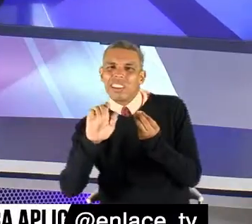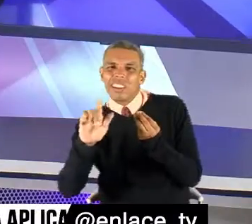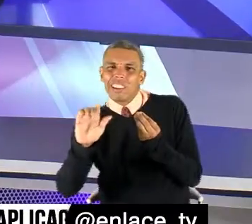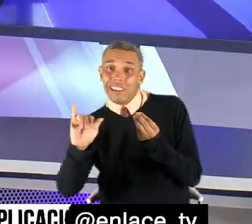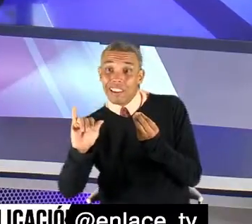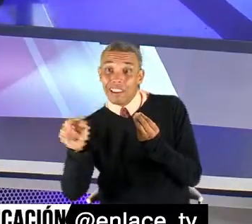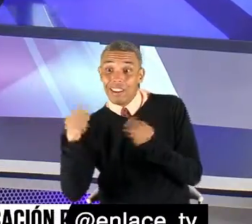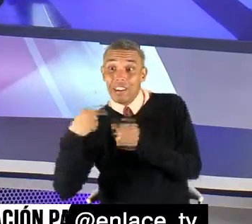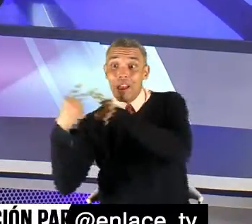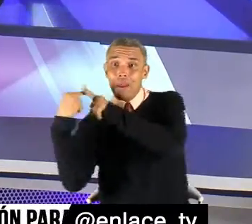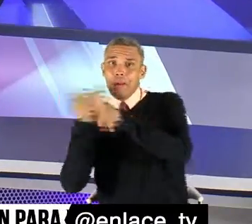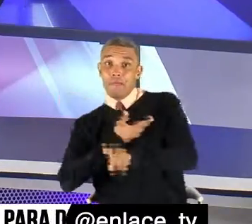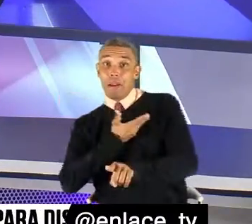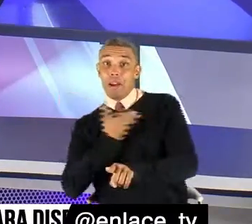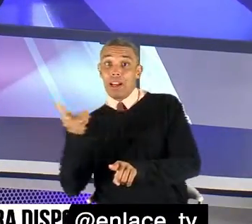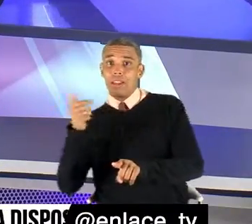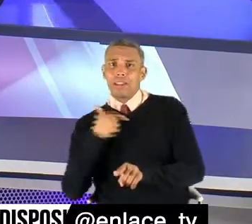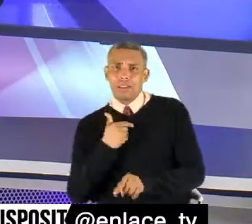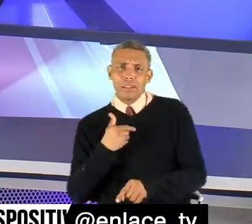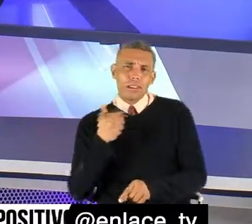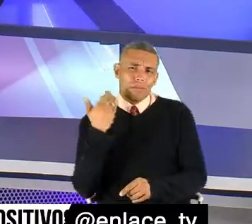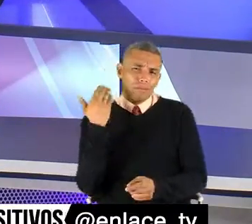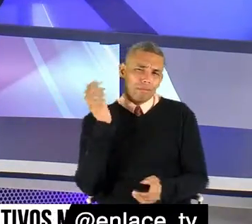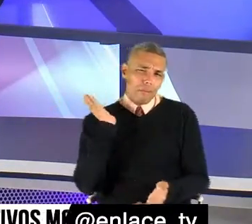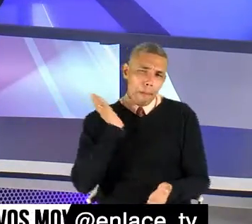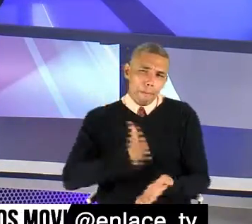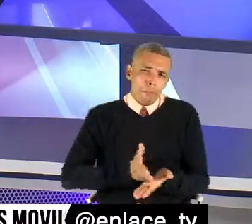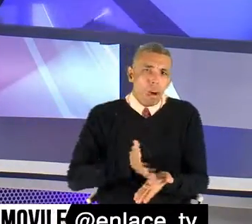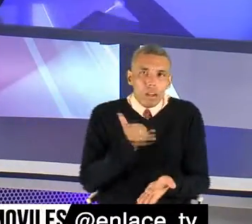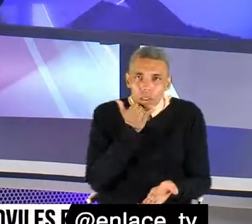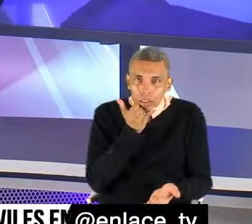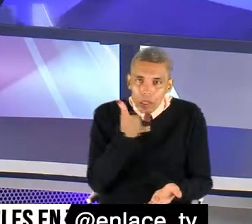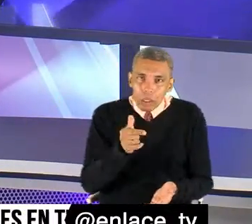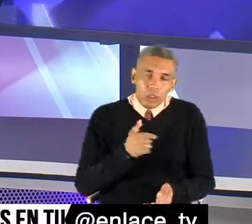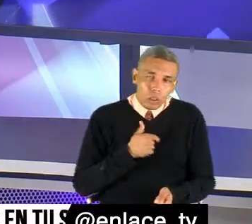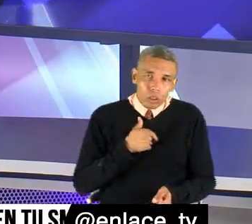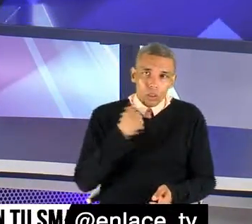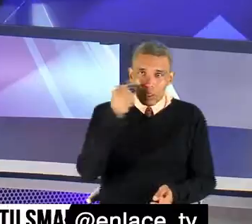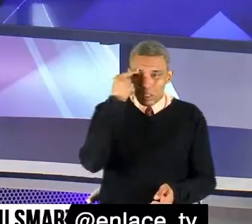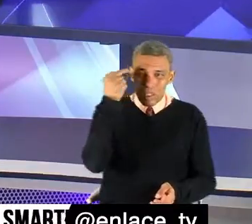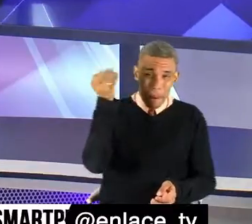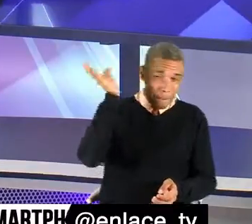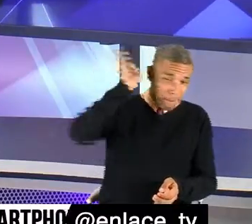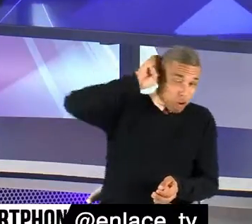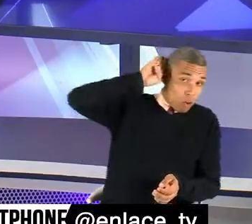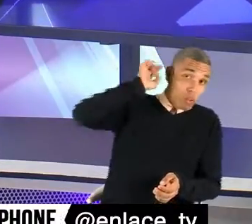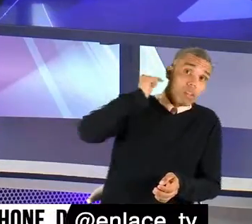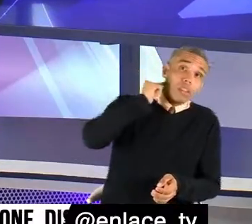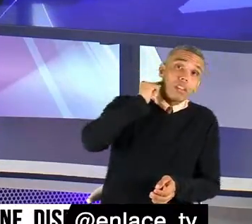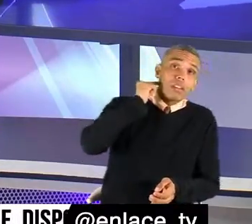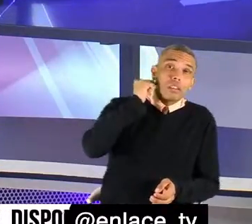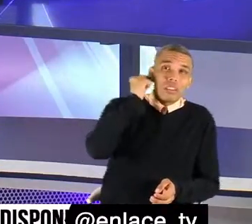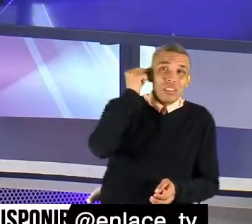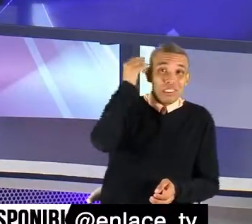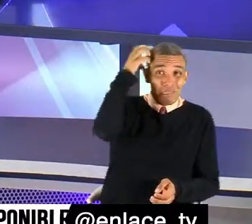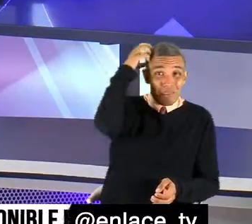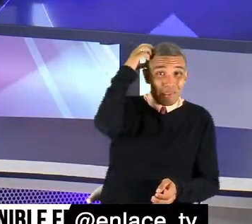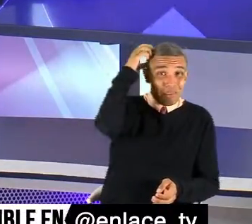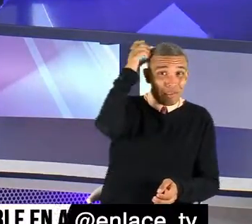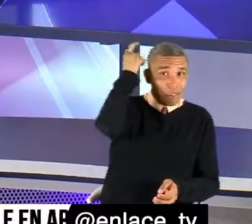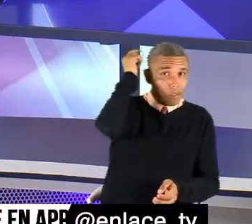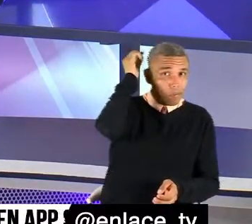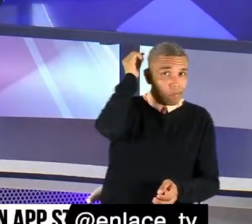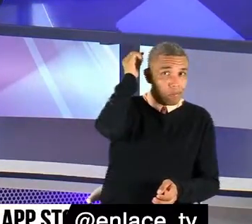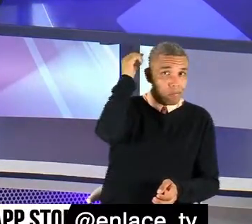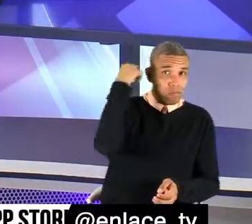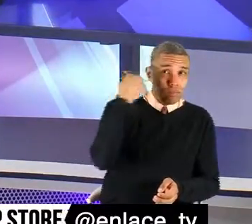trauma cranoencefálico severo producto de un intento de hurto en el barrio Provivienda. Su hija entrega declaraciones de cómo evoluciona la